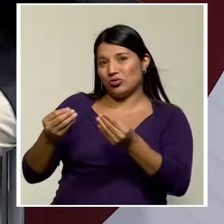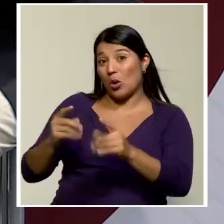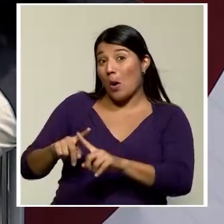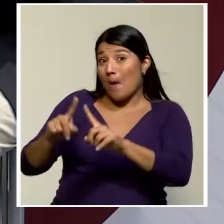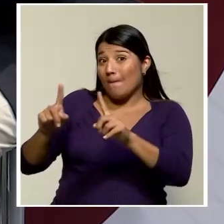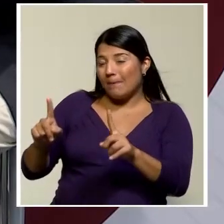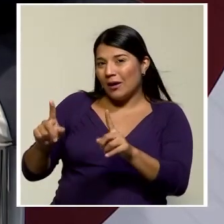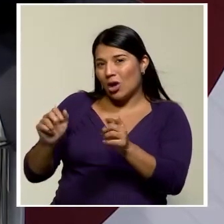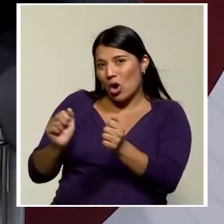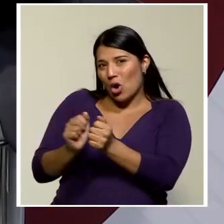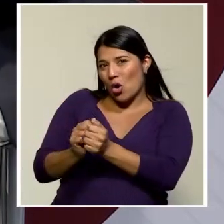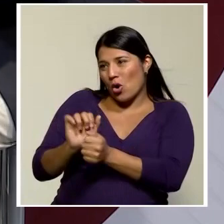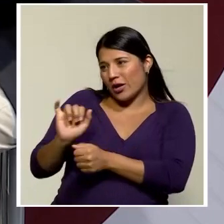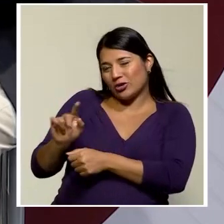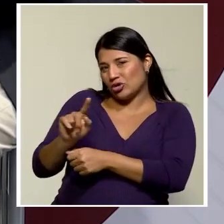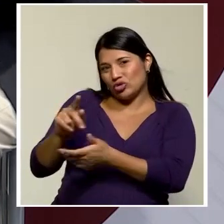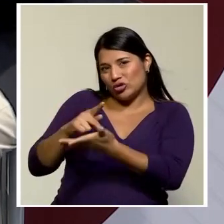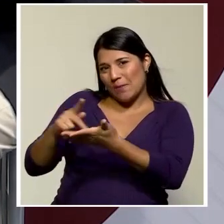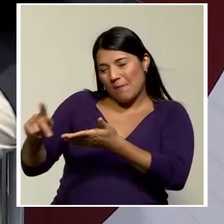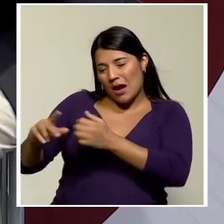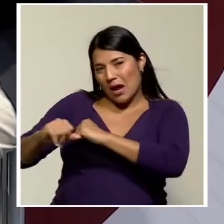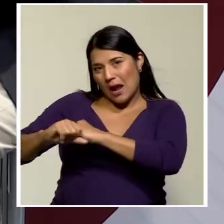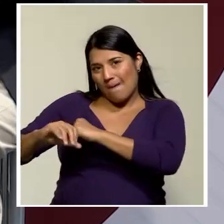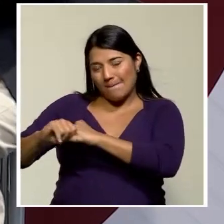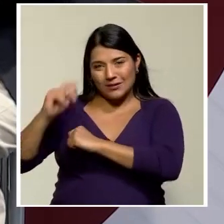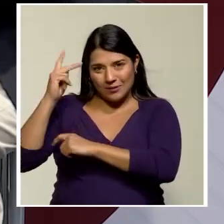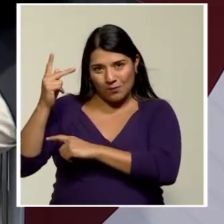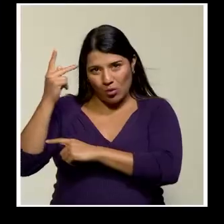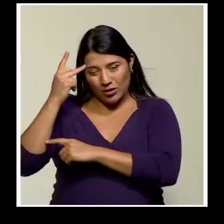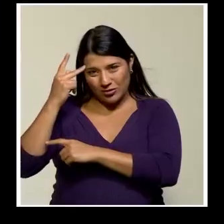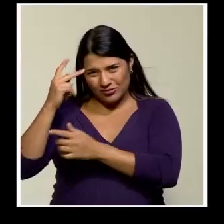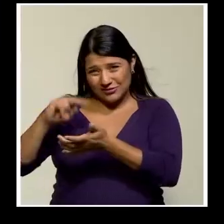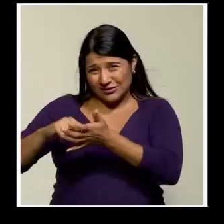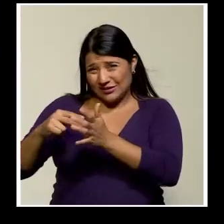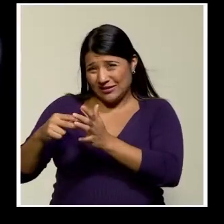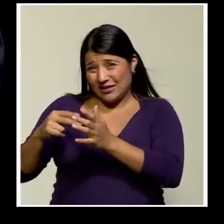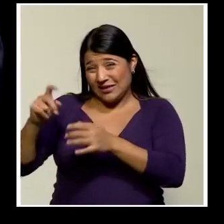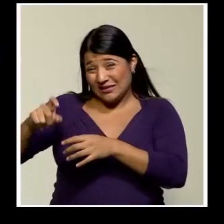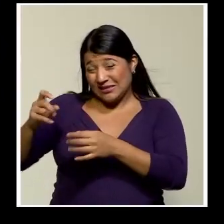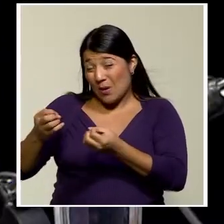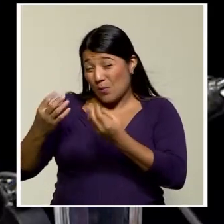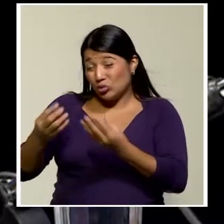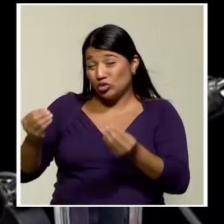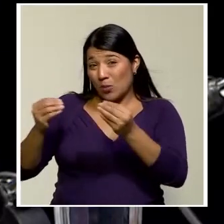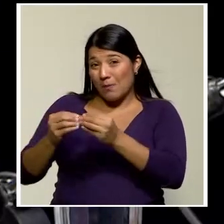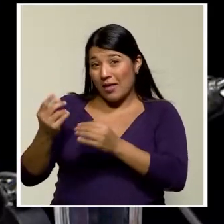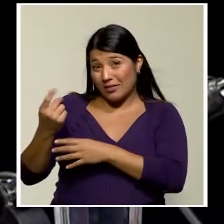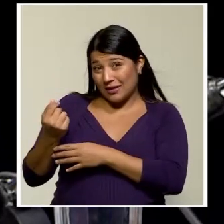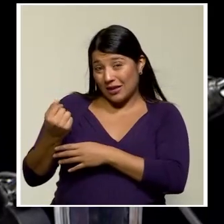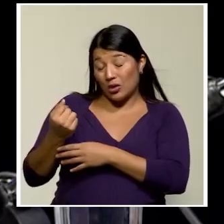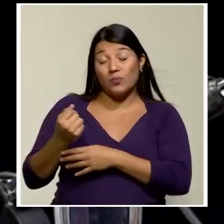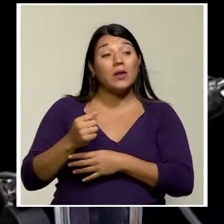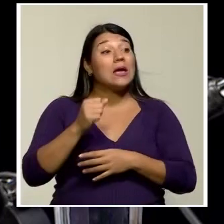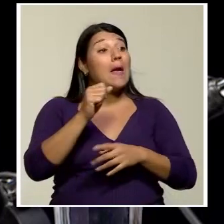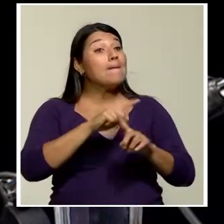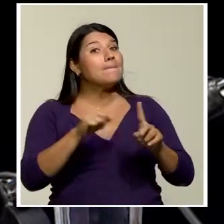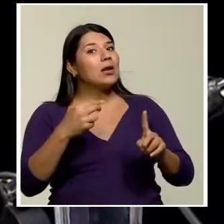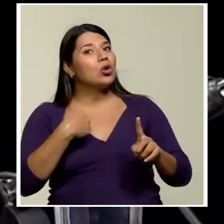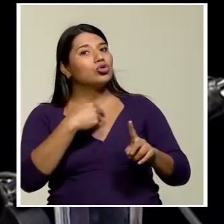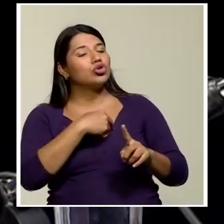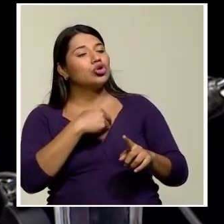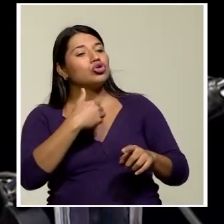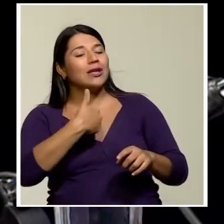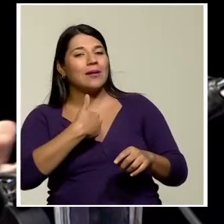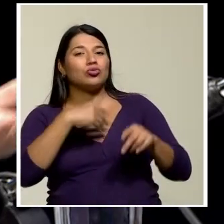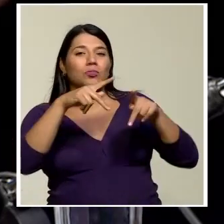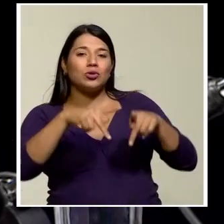con eso no se paga una campaña política. Estamos hablando de muchos más millones. No, pero nosotros tenemos gente que trabaja por